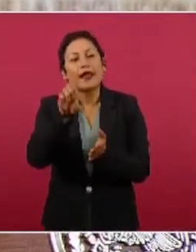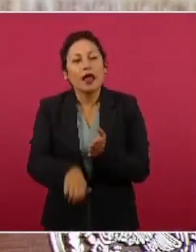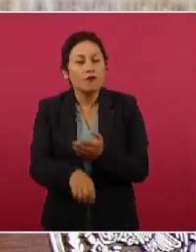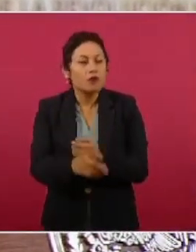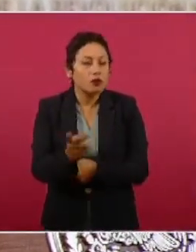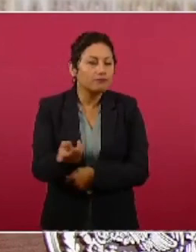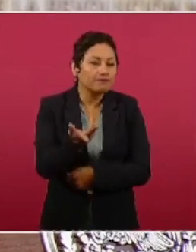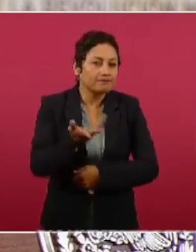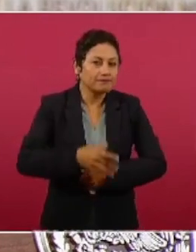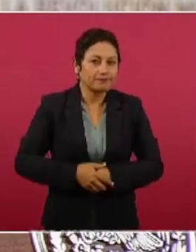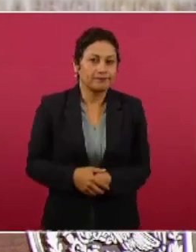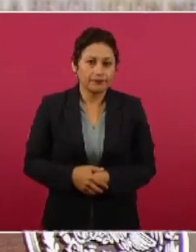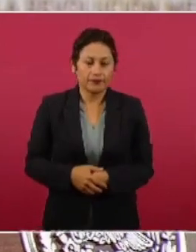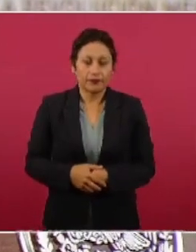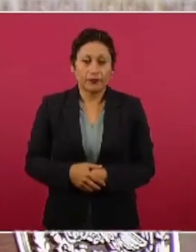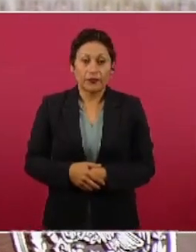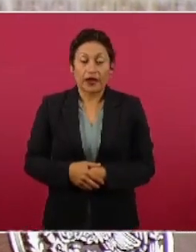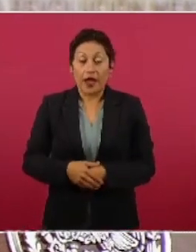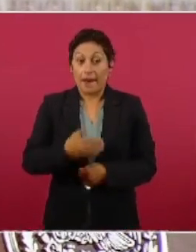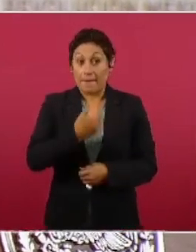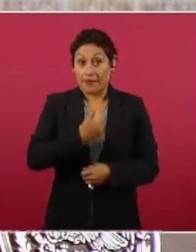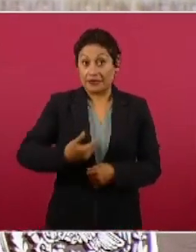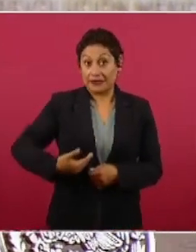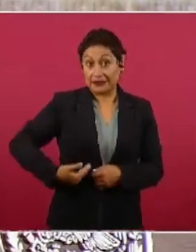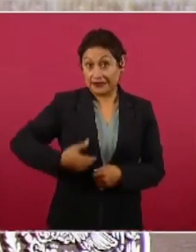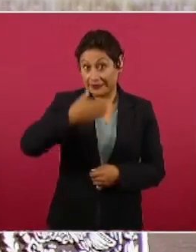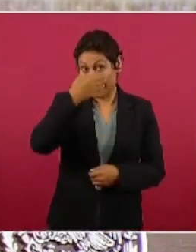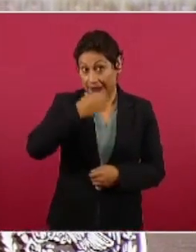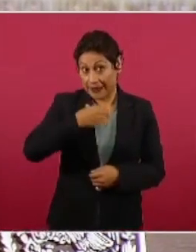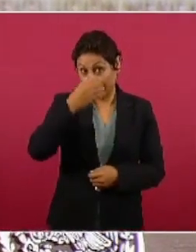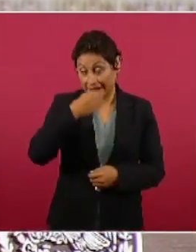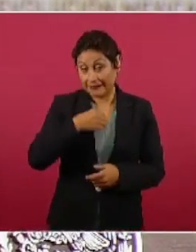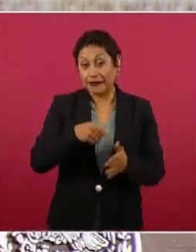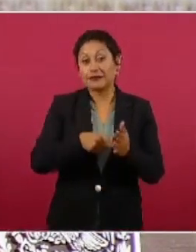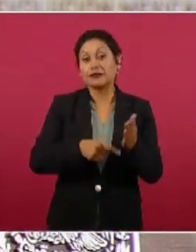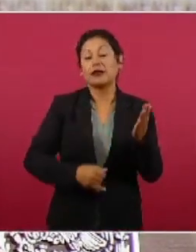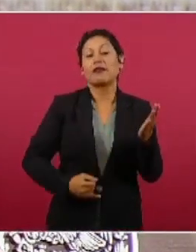el presidente Cárdenas toma la decisión